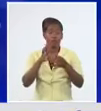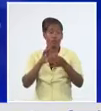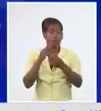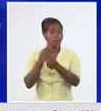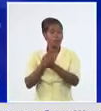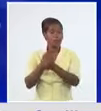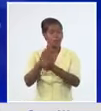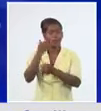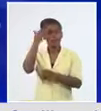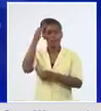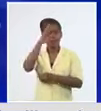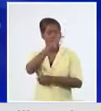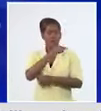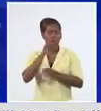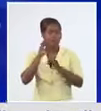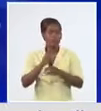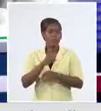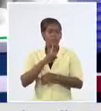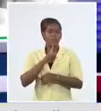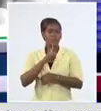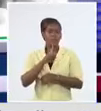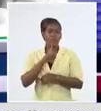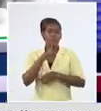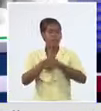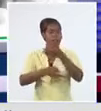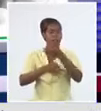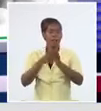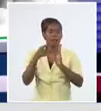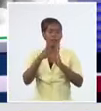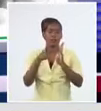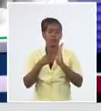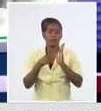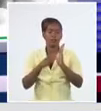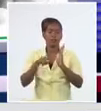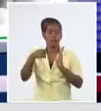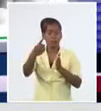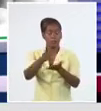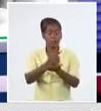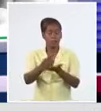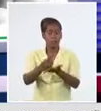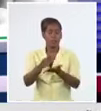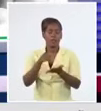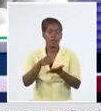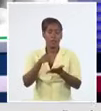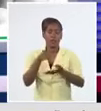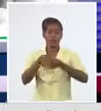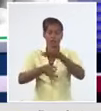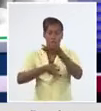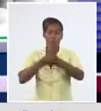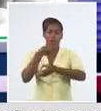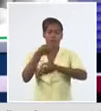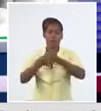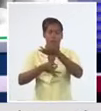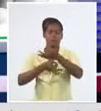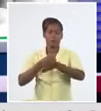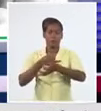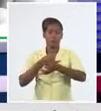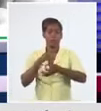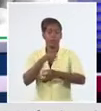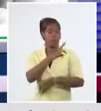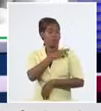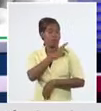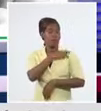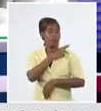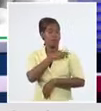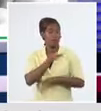presencia cada viernes. Por supuesto, la esperamos la próxima semana. Hoy conversamos con la doctora Lisette López, jefa del Grupo Nacional